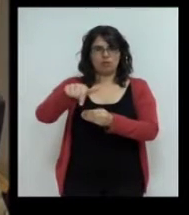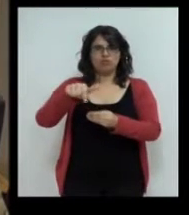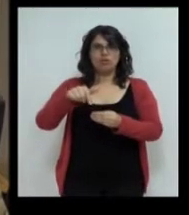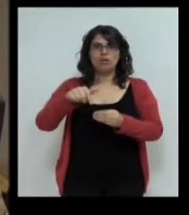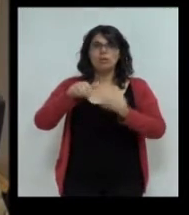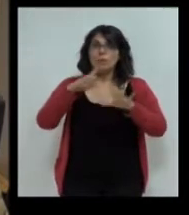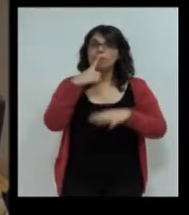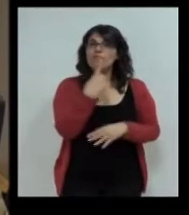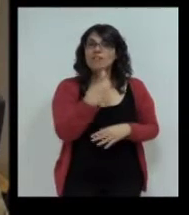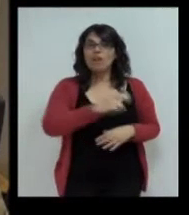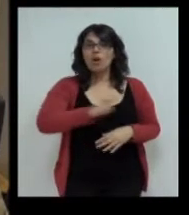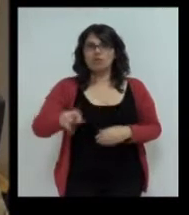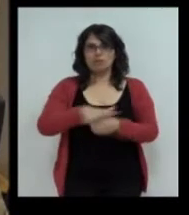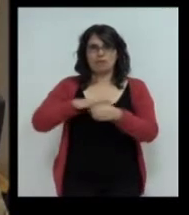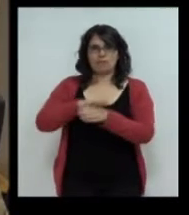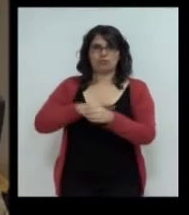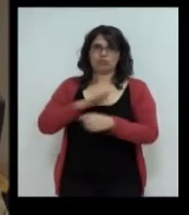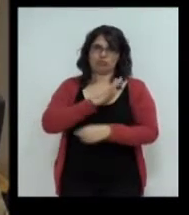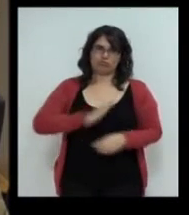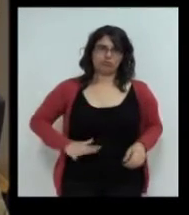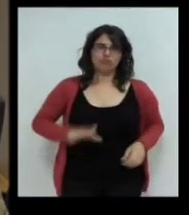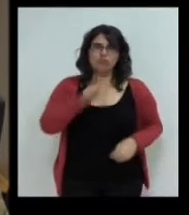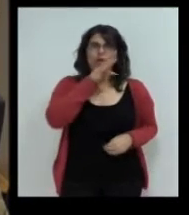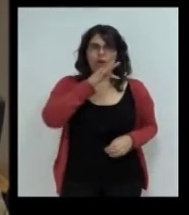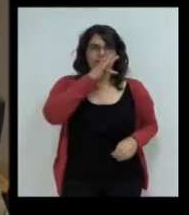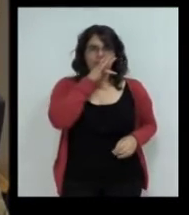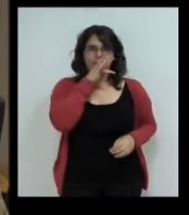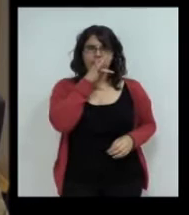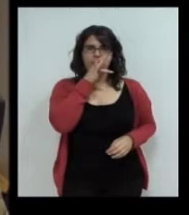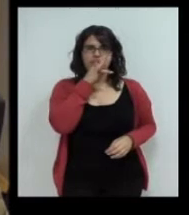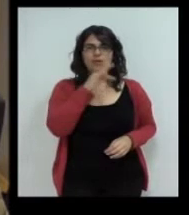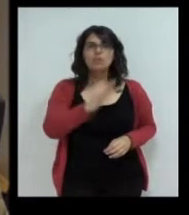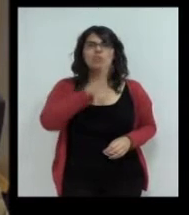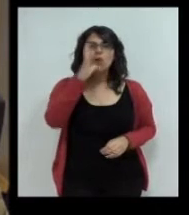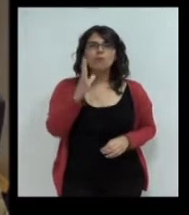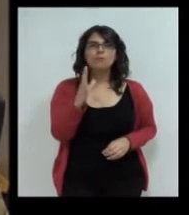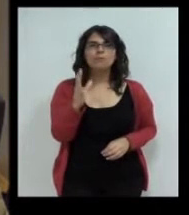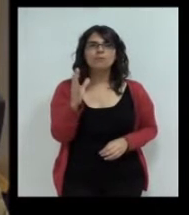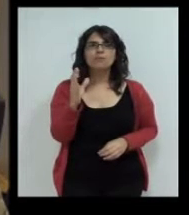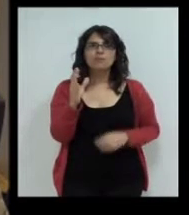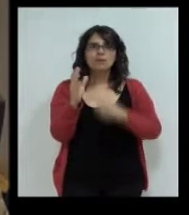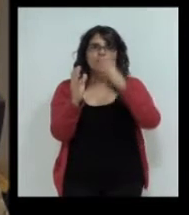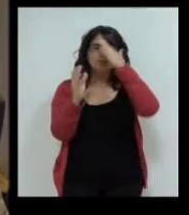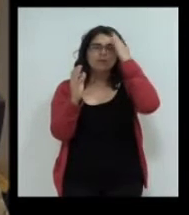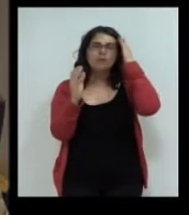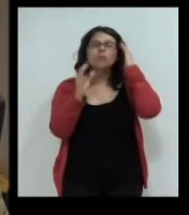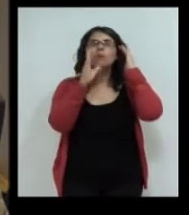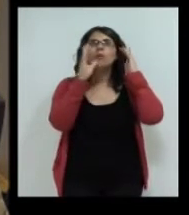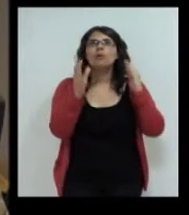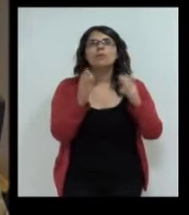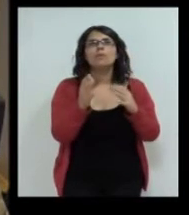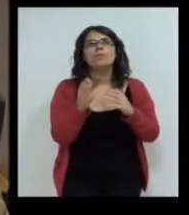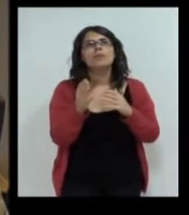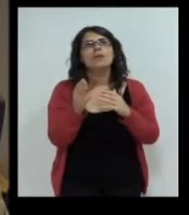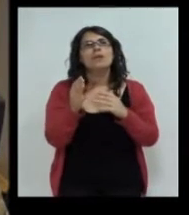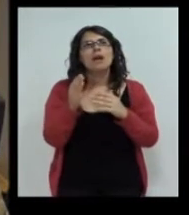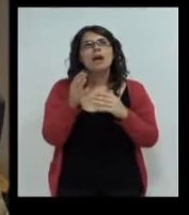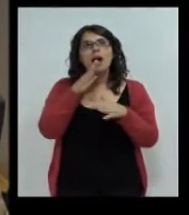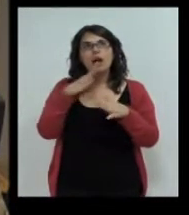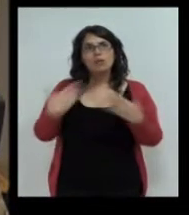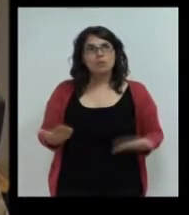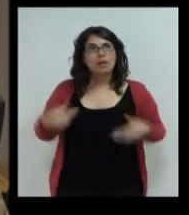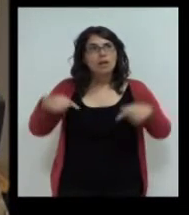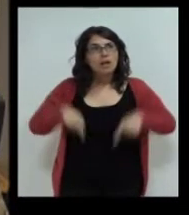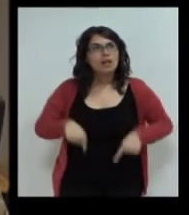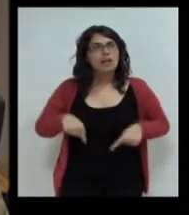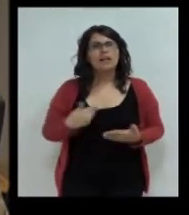otra serie de ámbitos pendientes, porque ya no es solo, no solo hoy no ya está